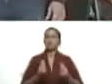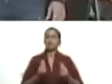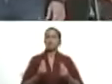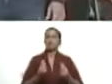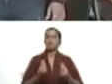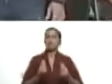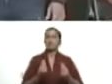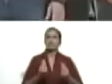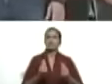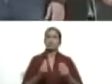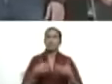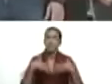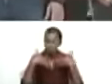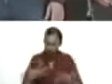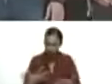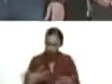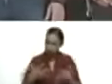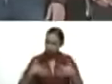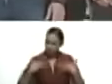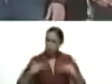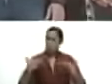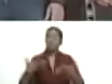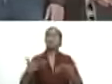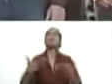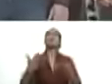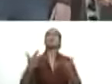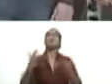bébela. Agua,